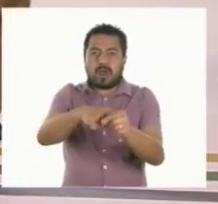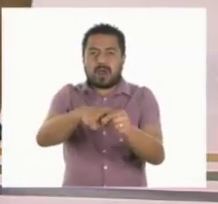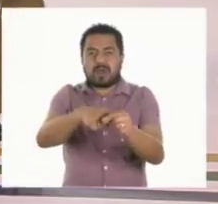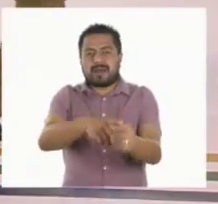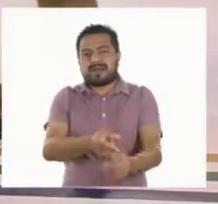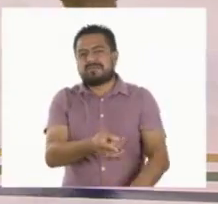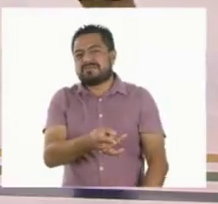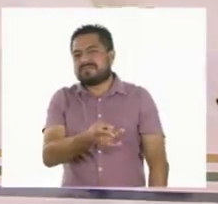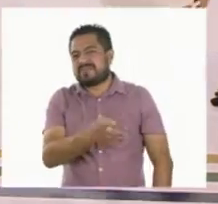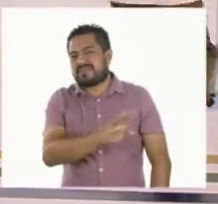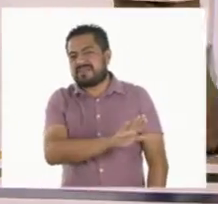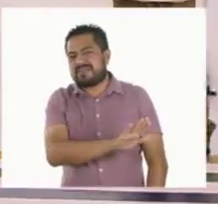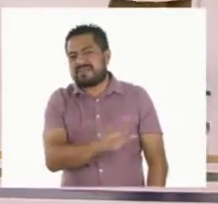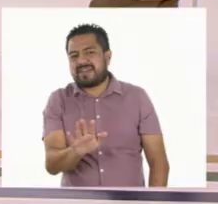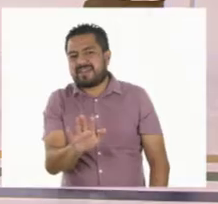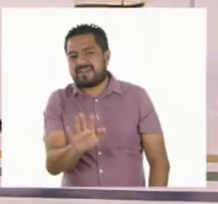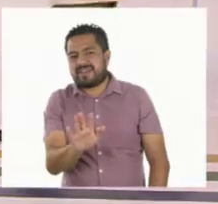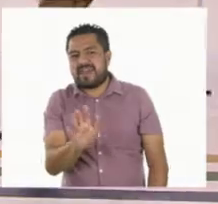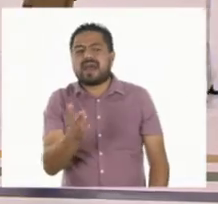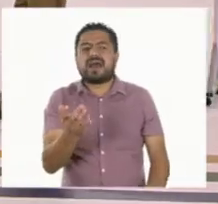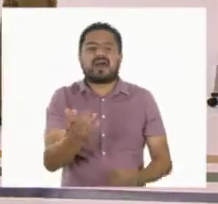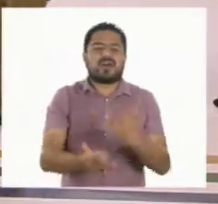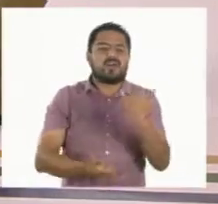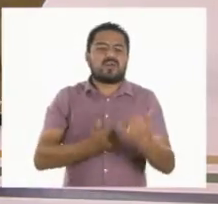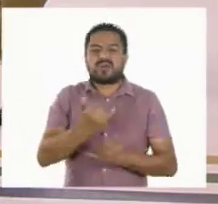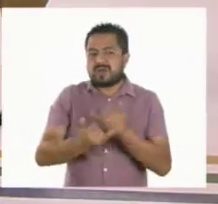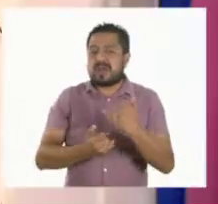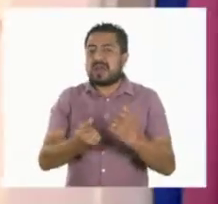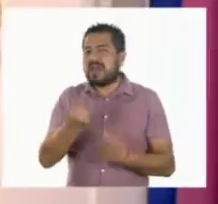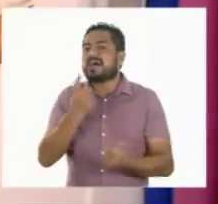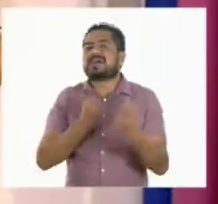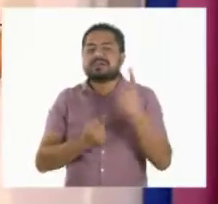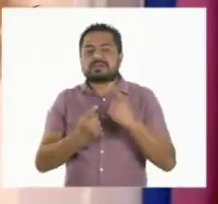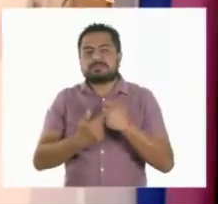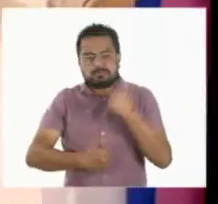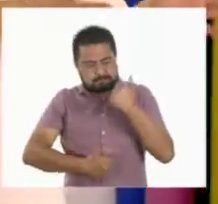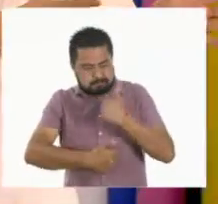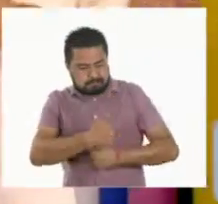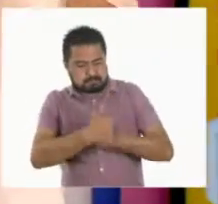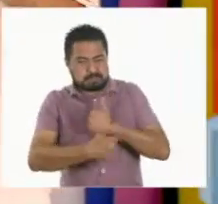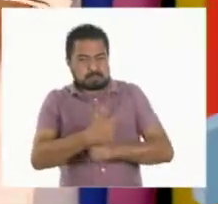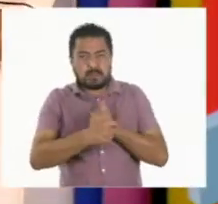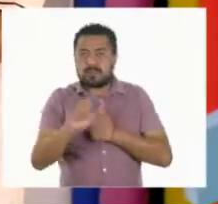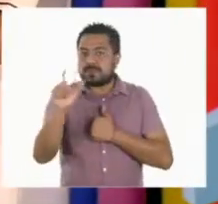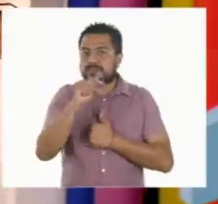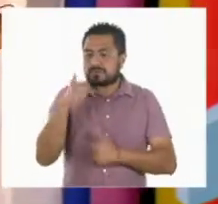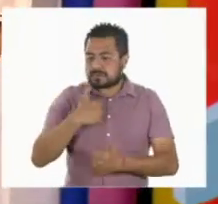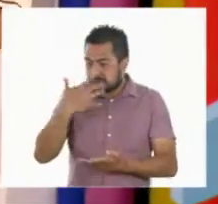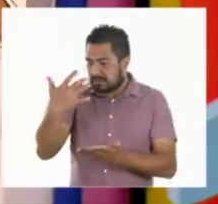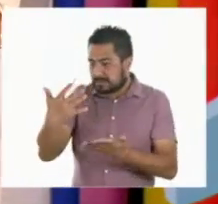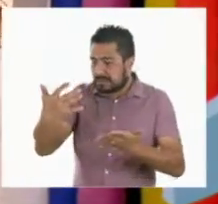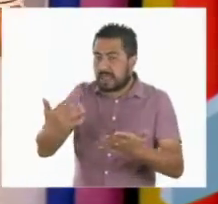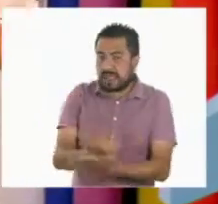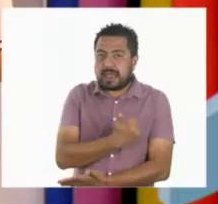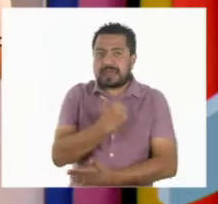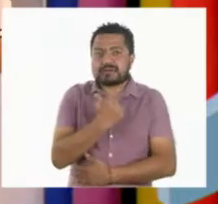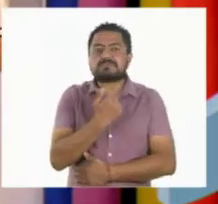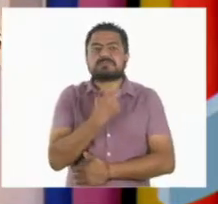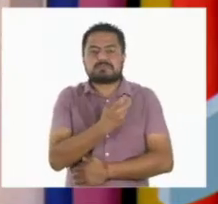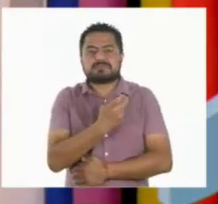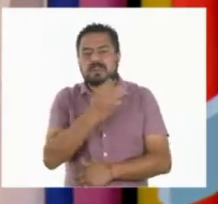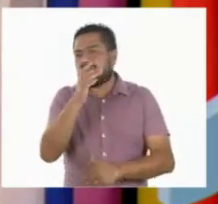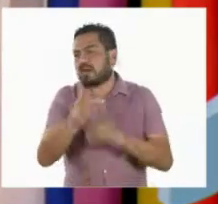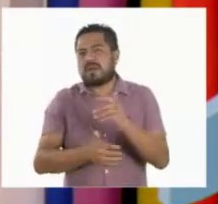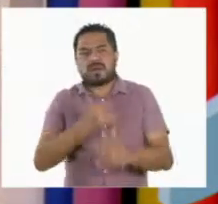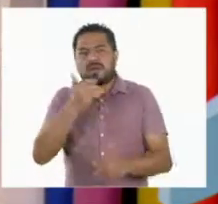¡Te gané! Hay juegos en donde es de competencia y cuando uno gana, se